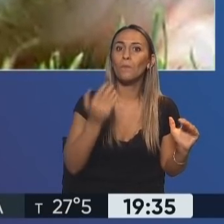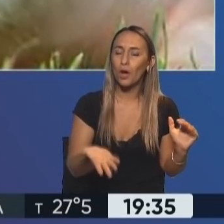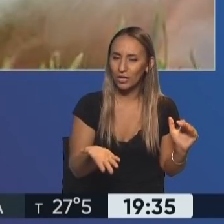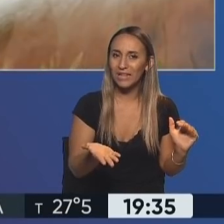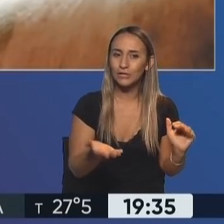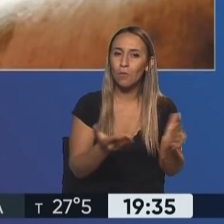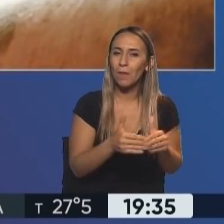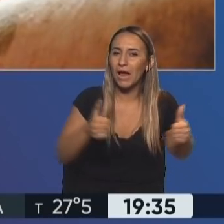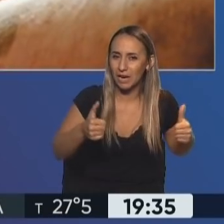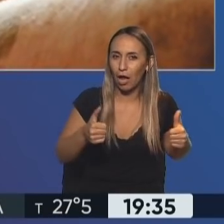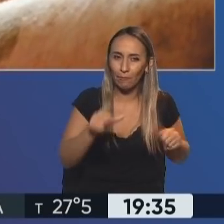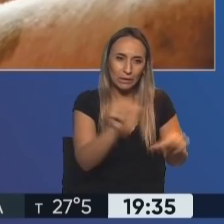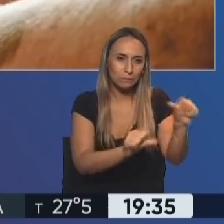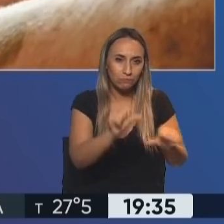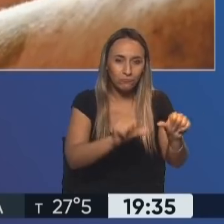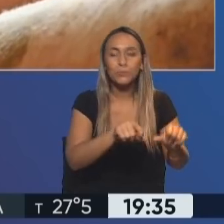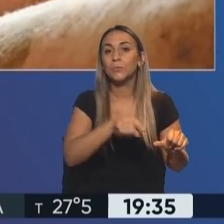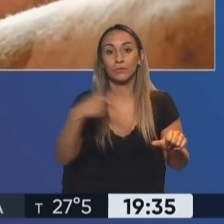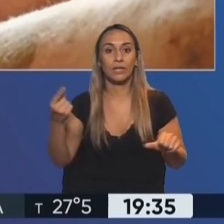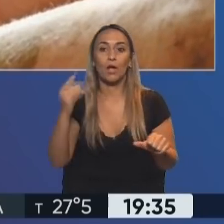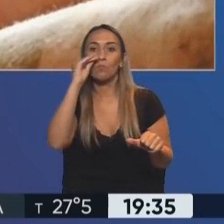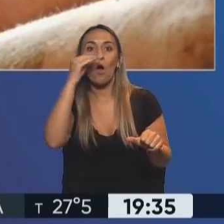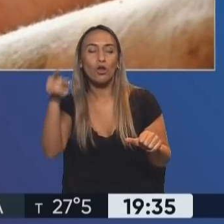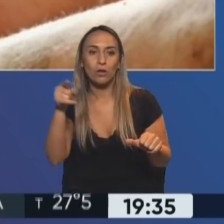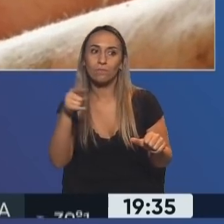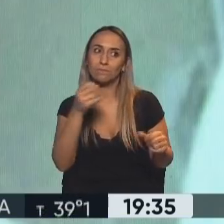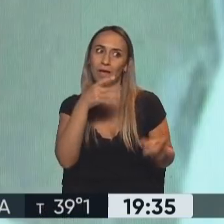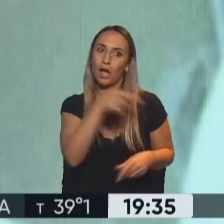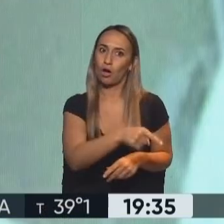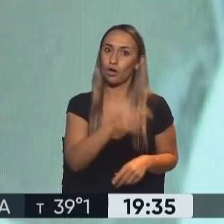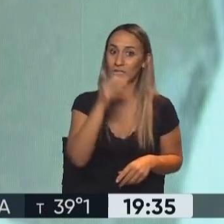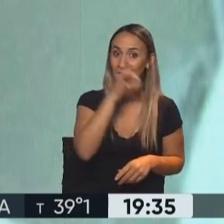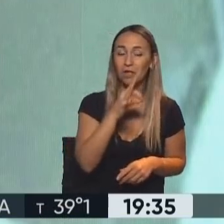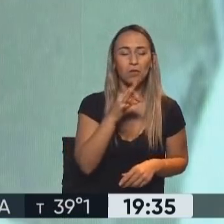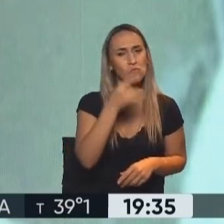más rápidamente que en los primates. Entonces, se utiliza el cerdo. Qué interesante, aunque parezca complejo, ¿no? Gracias.